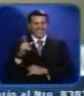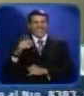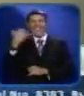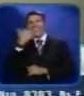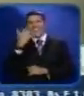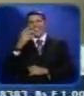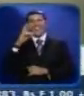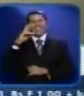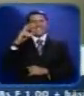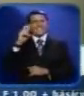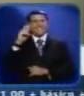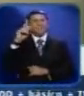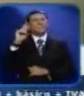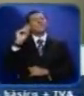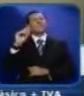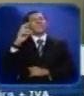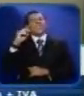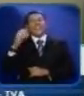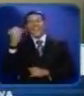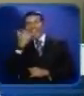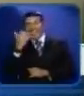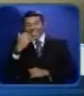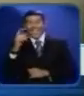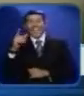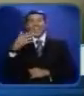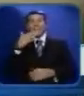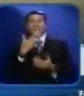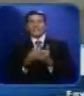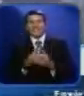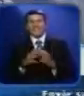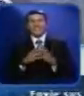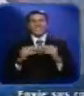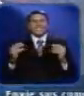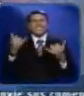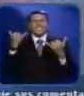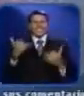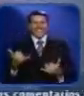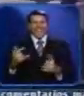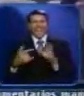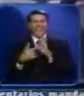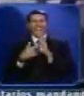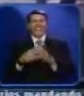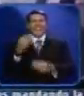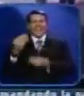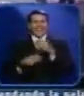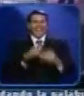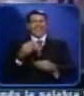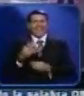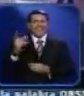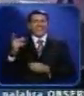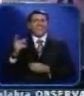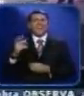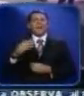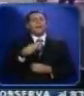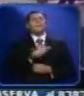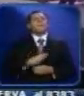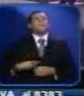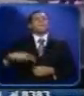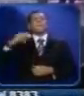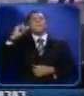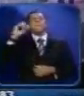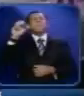de rctv.net, donde todos piden solicitudes y prontitud en la elaboración de este magno evento de la